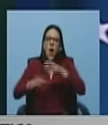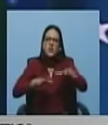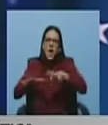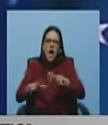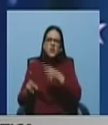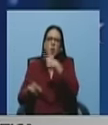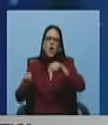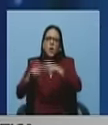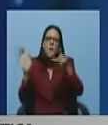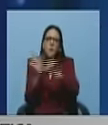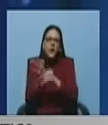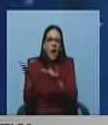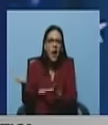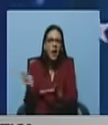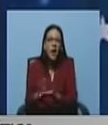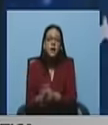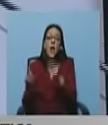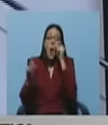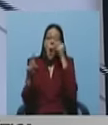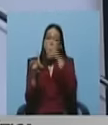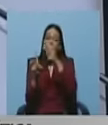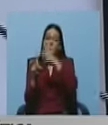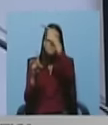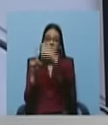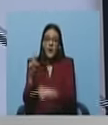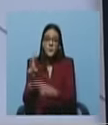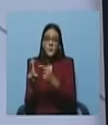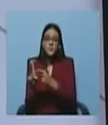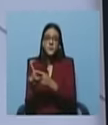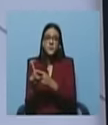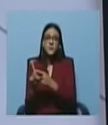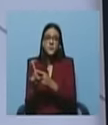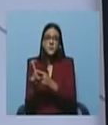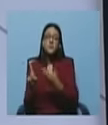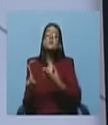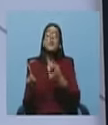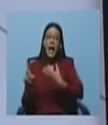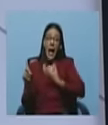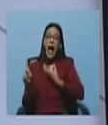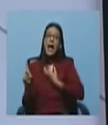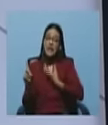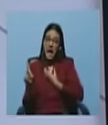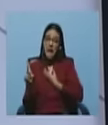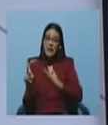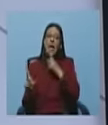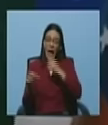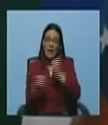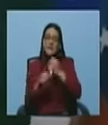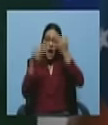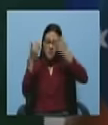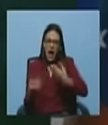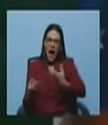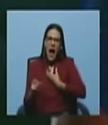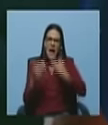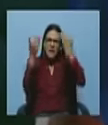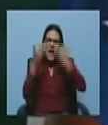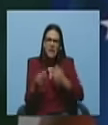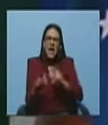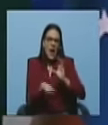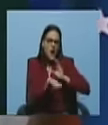cualquier ilícito. Este caballero, siendo alcalde, desde la alcaldía,